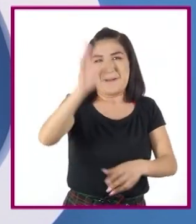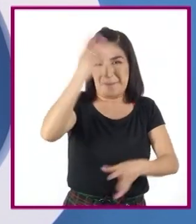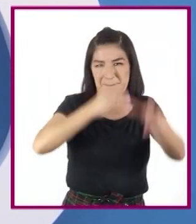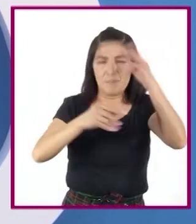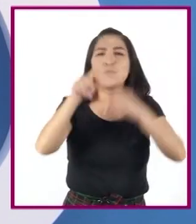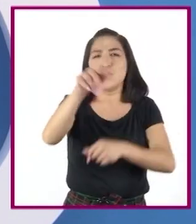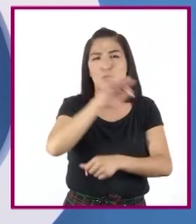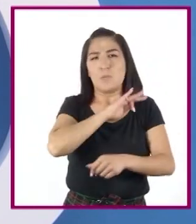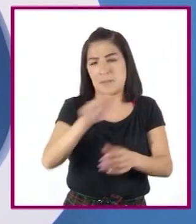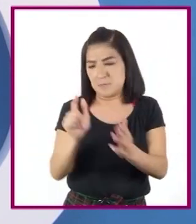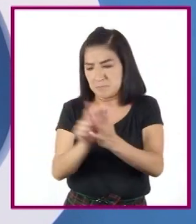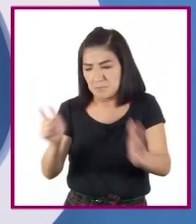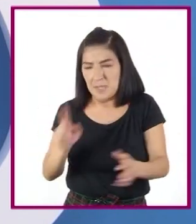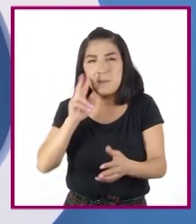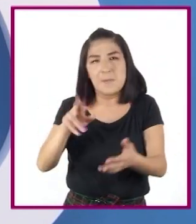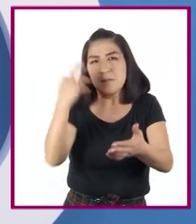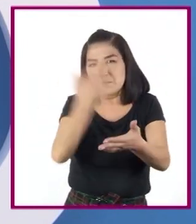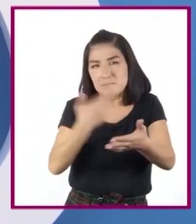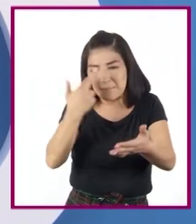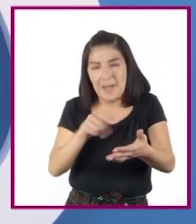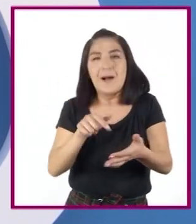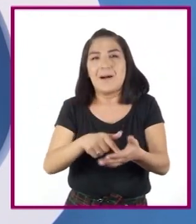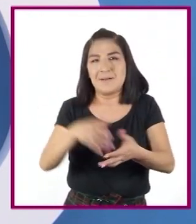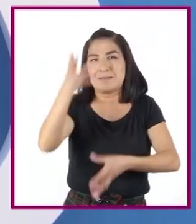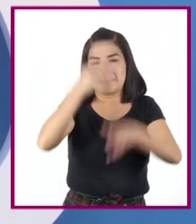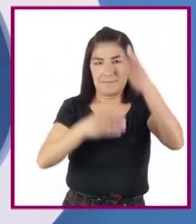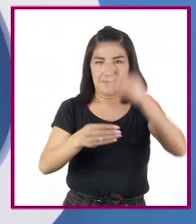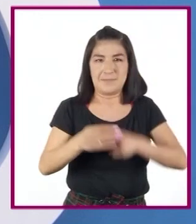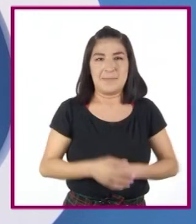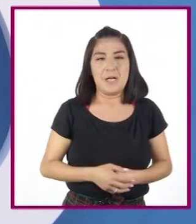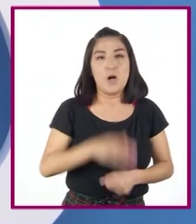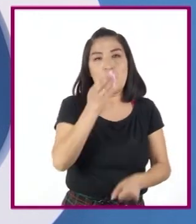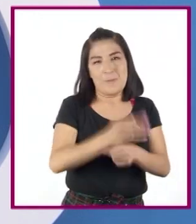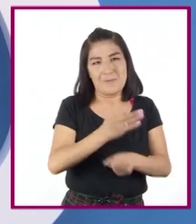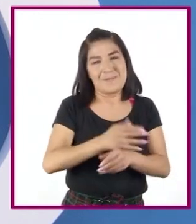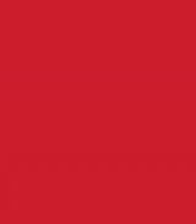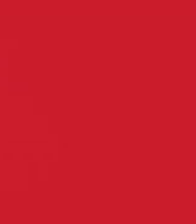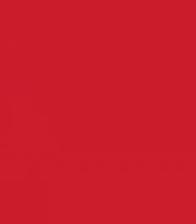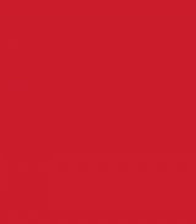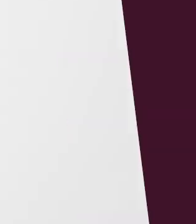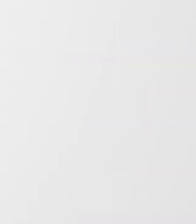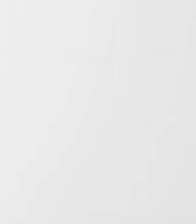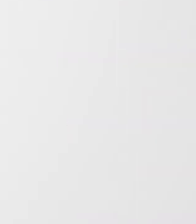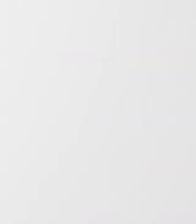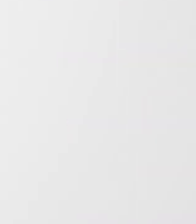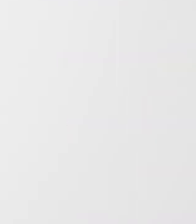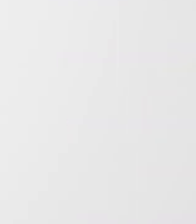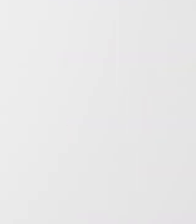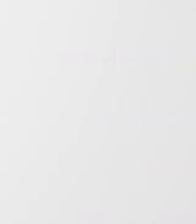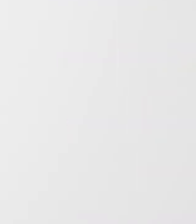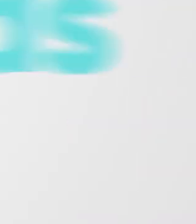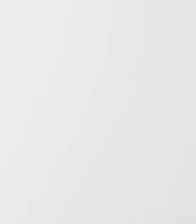pueden apoyar en su libro de texto. Por mi parte, fue un gusto estar con ustedes.